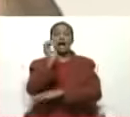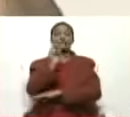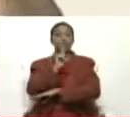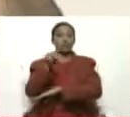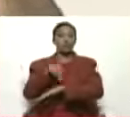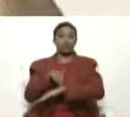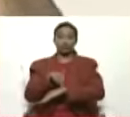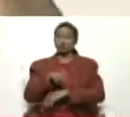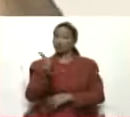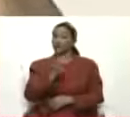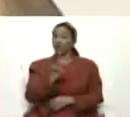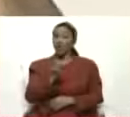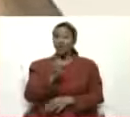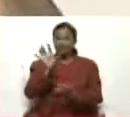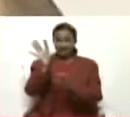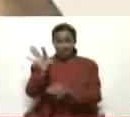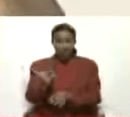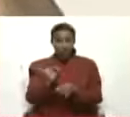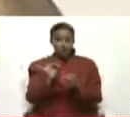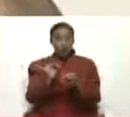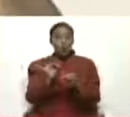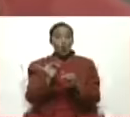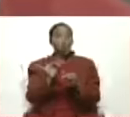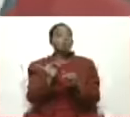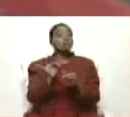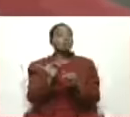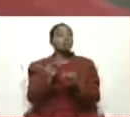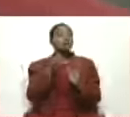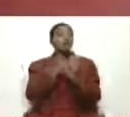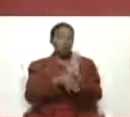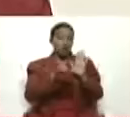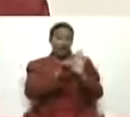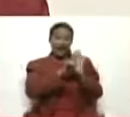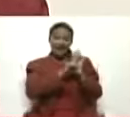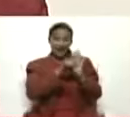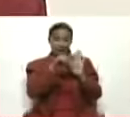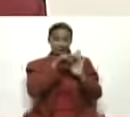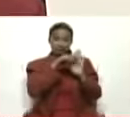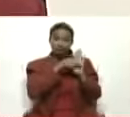un presidente. La Asamblea Nacional no está en sus atribuciones.